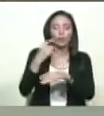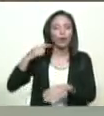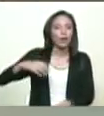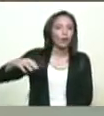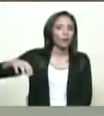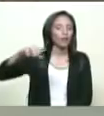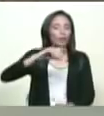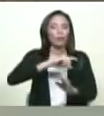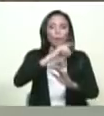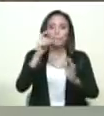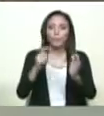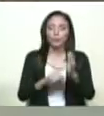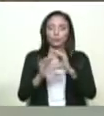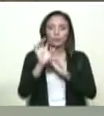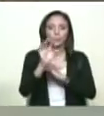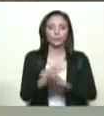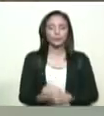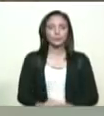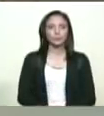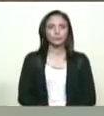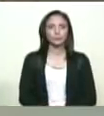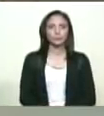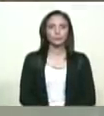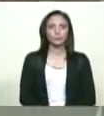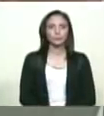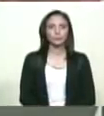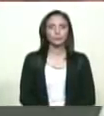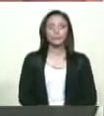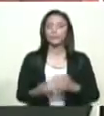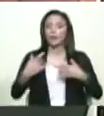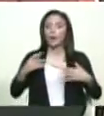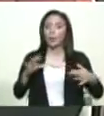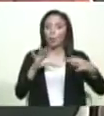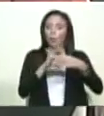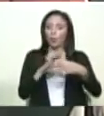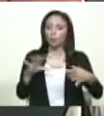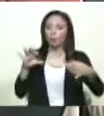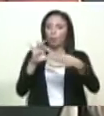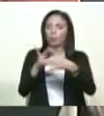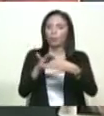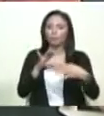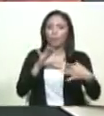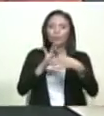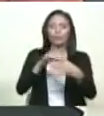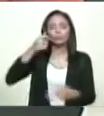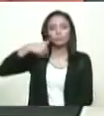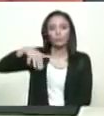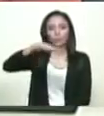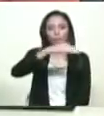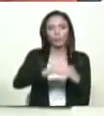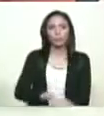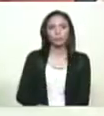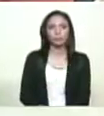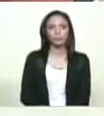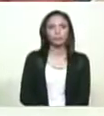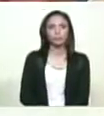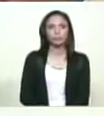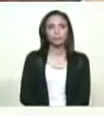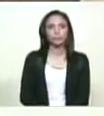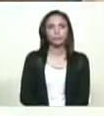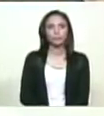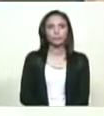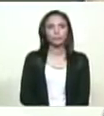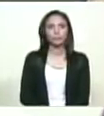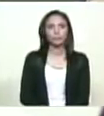rey y construir órganos del poder popular por eso yo me motivó mucho se lo estaba diciendo al